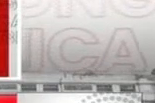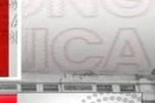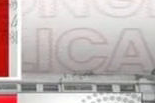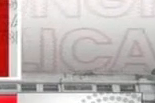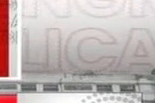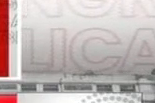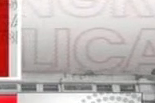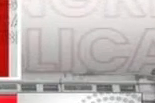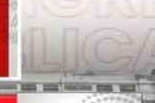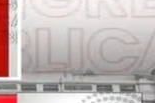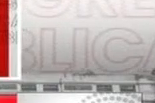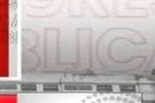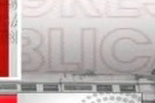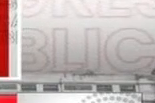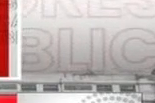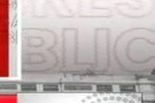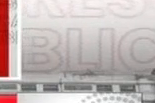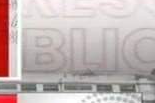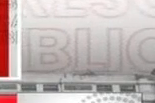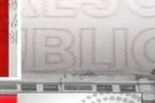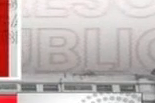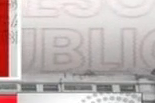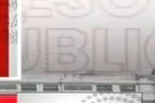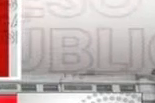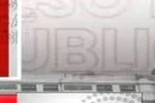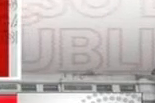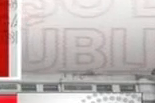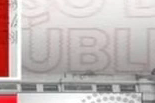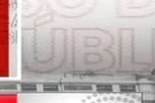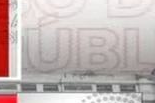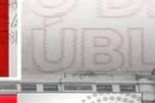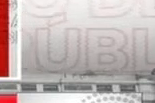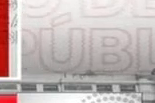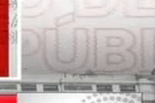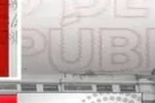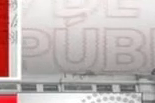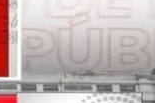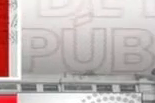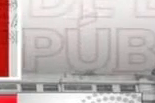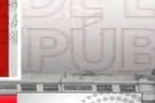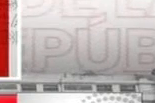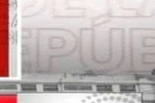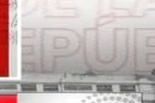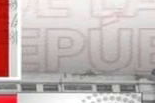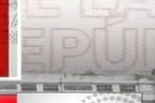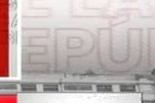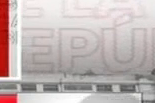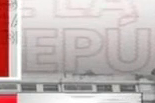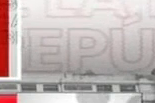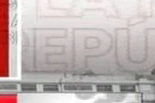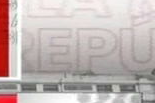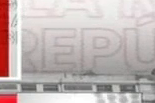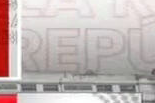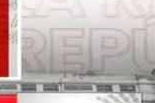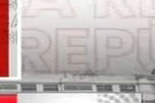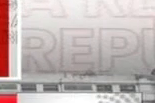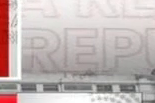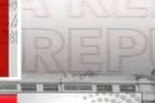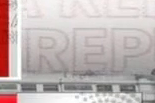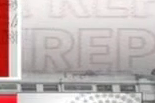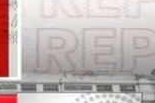El señor ministro, también pregunto si el presupuesto incluye la mejora de otros servicios